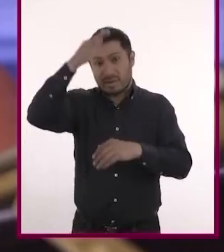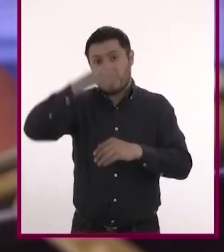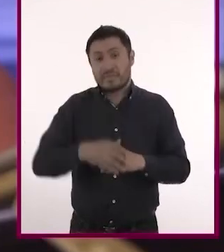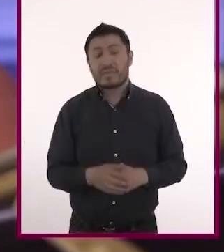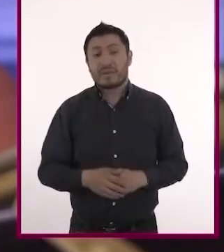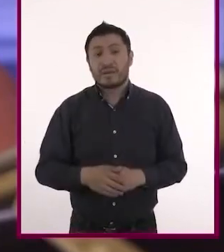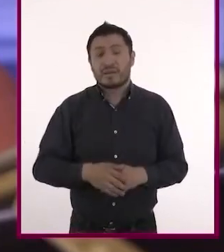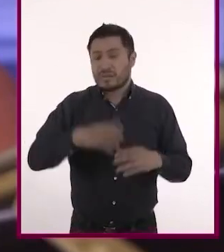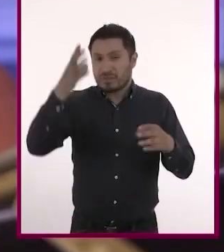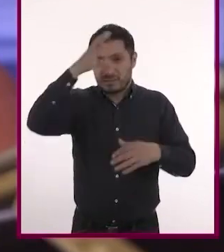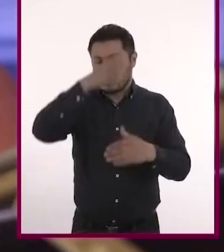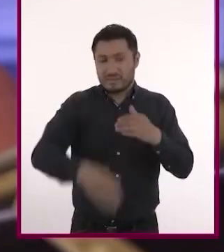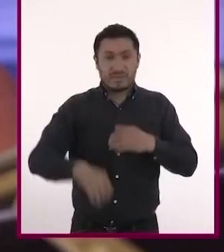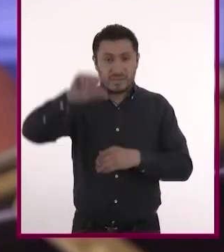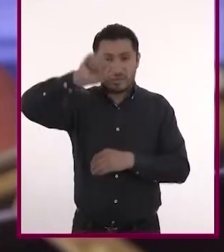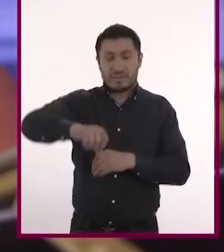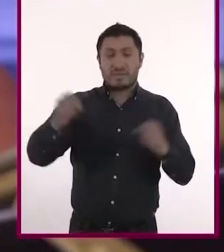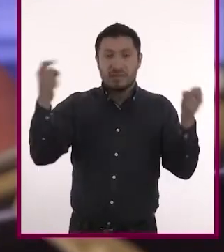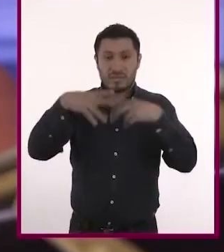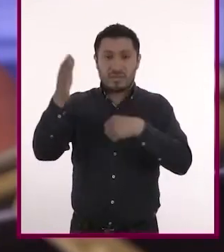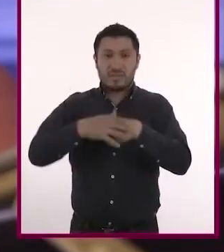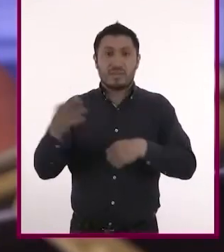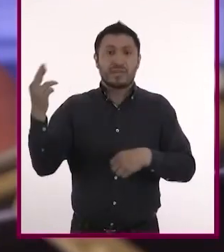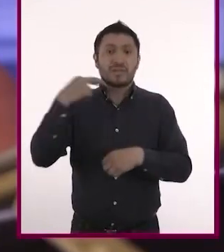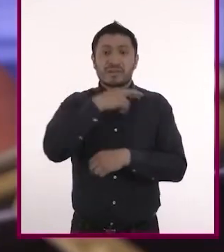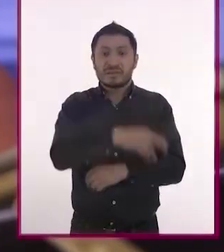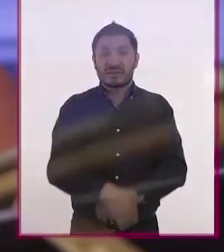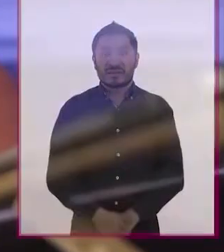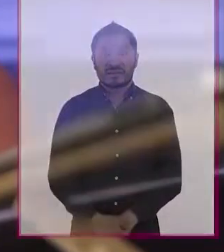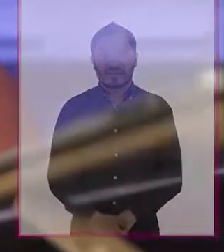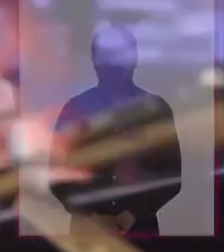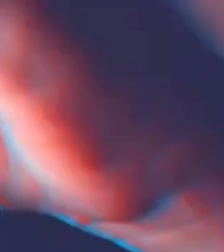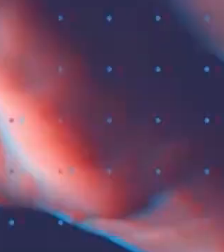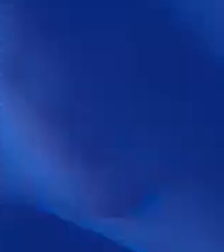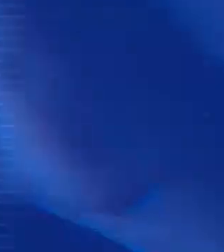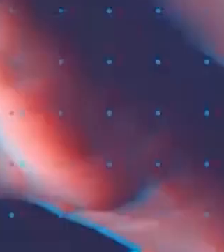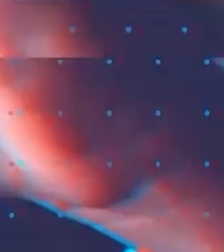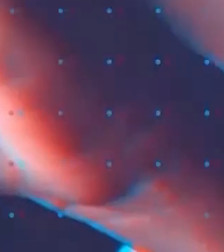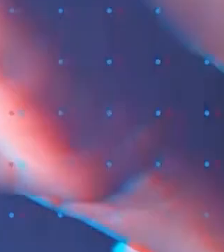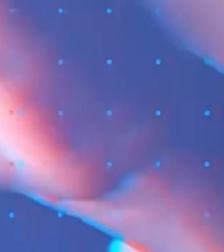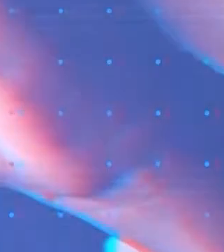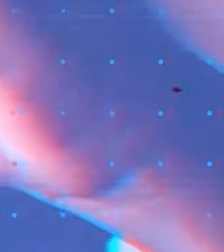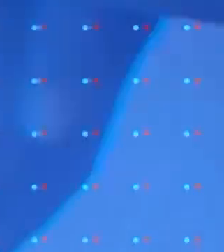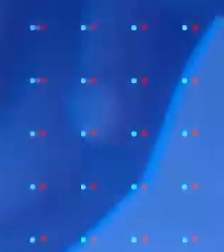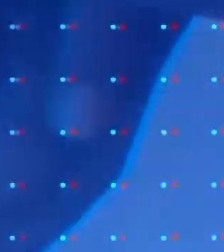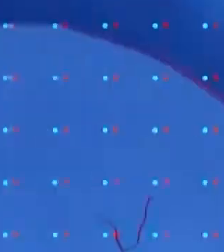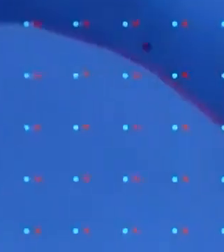conocimientos. Esto es todo por hoy. Los esperamos en el siguiente programa.